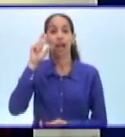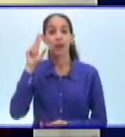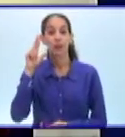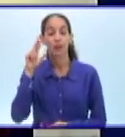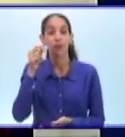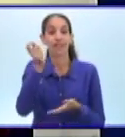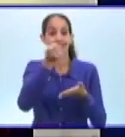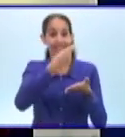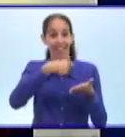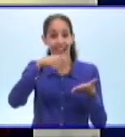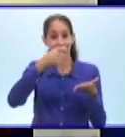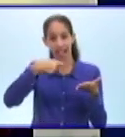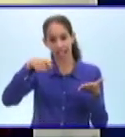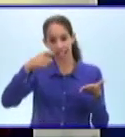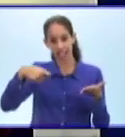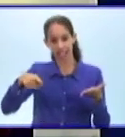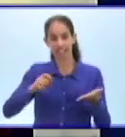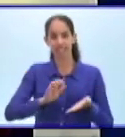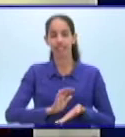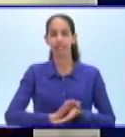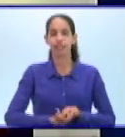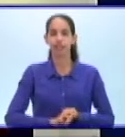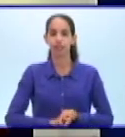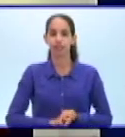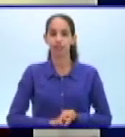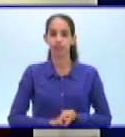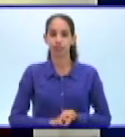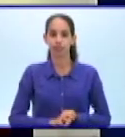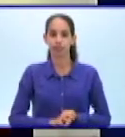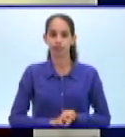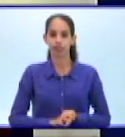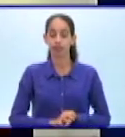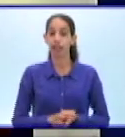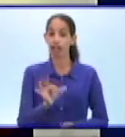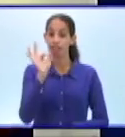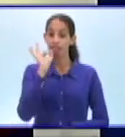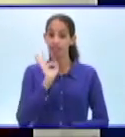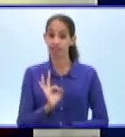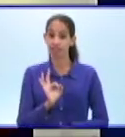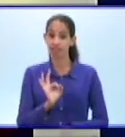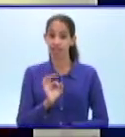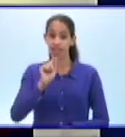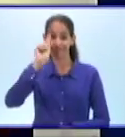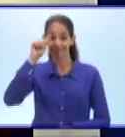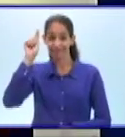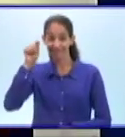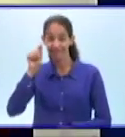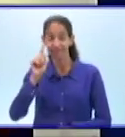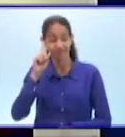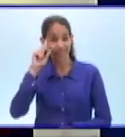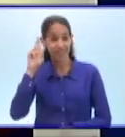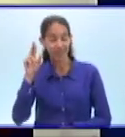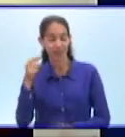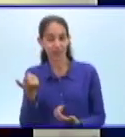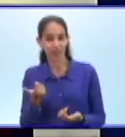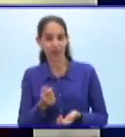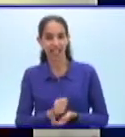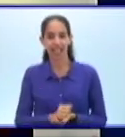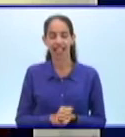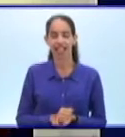linda, con un respeto ortográfico especial para